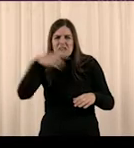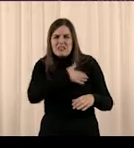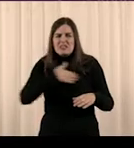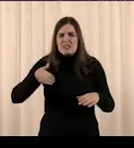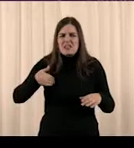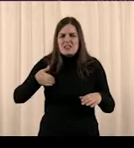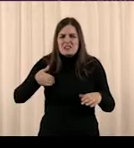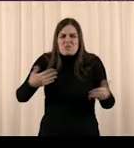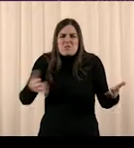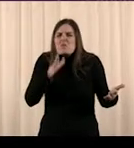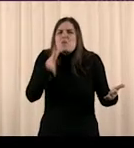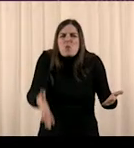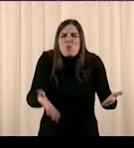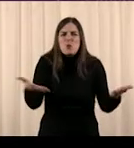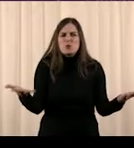qué ocurrió.